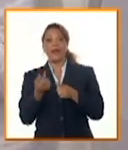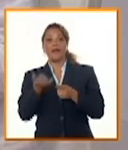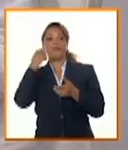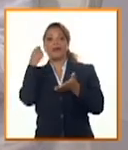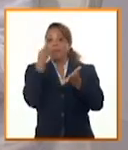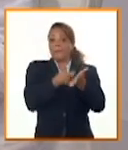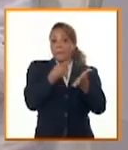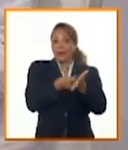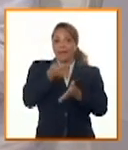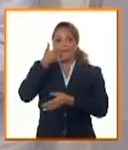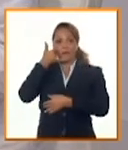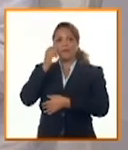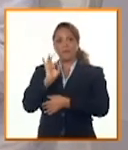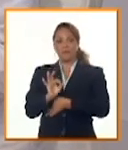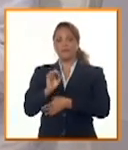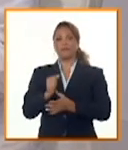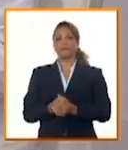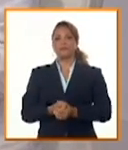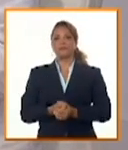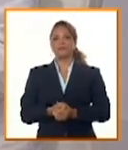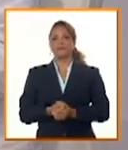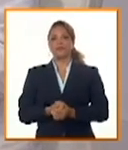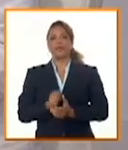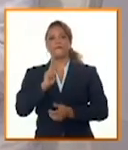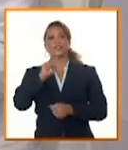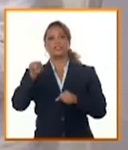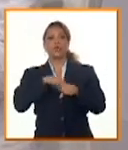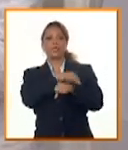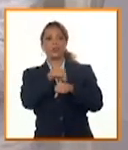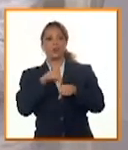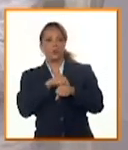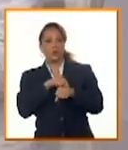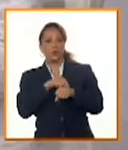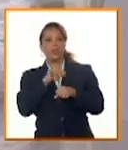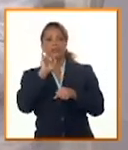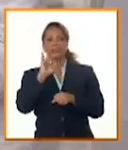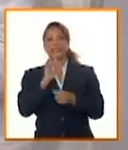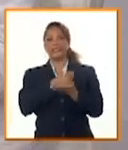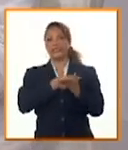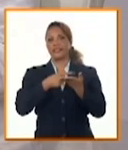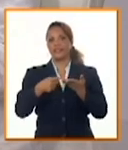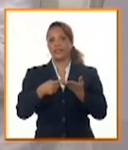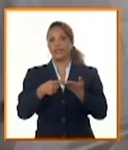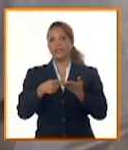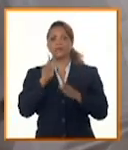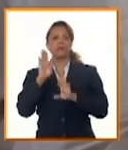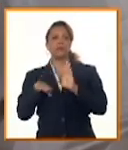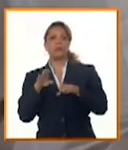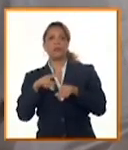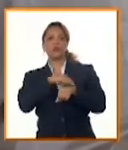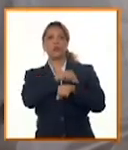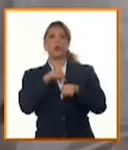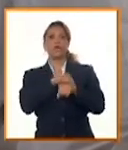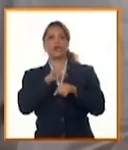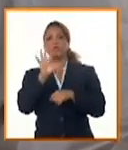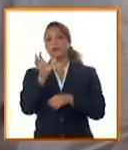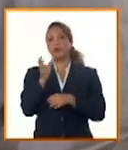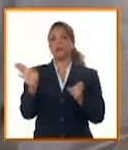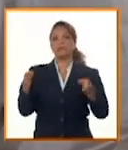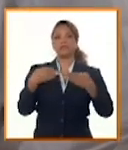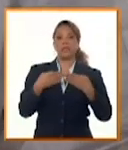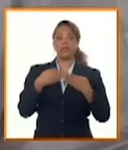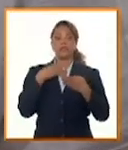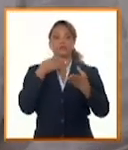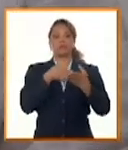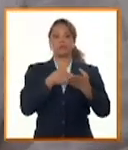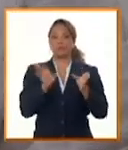pagos 24 horas los siete días de la semana y los 365 días no depende del horario de